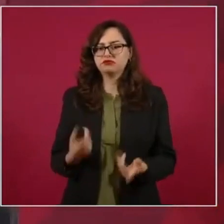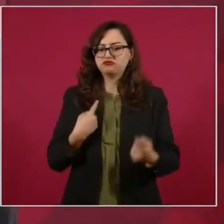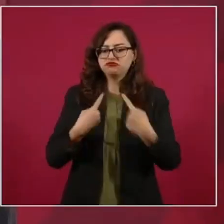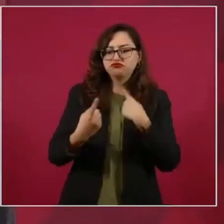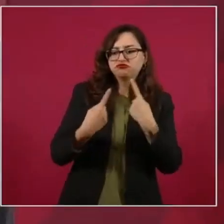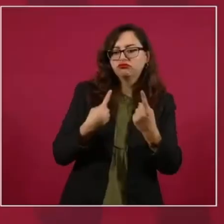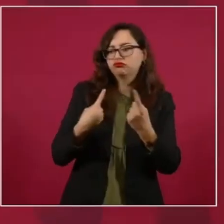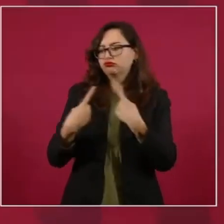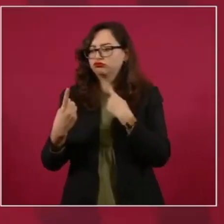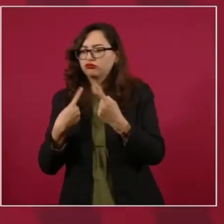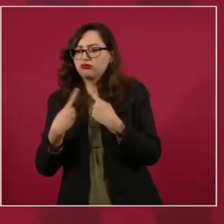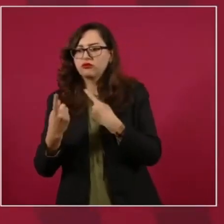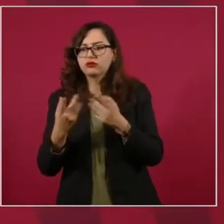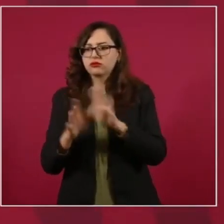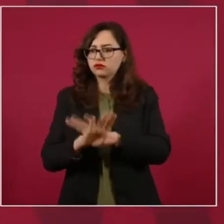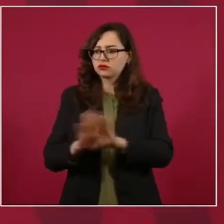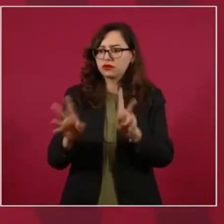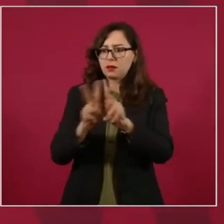negociada al conflicto?